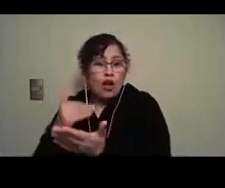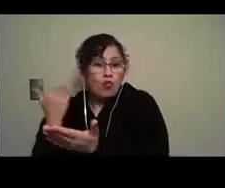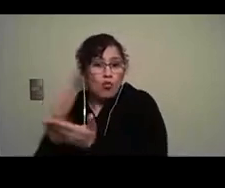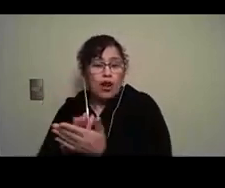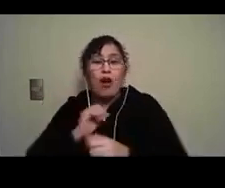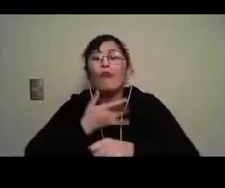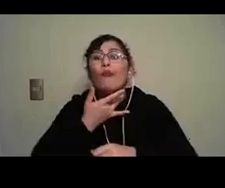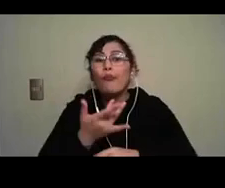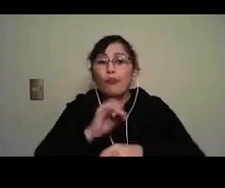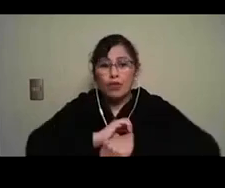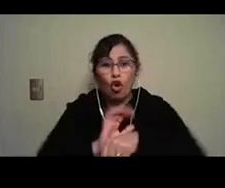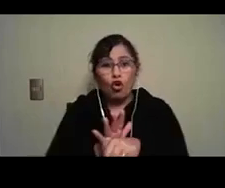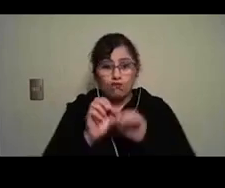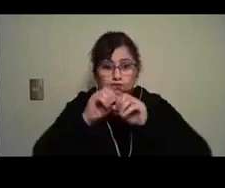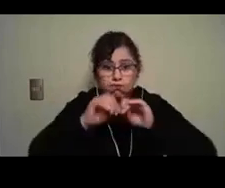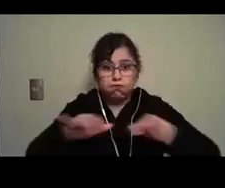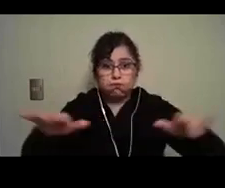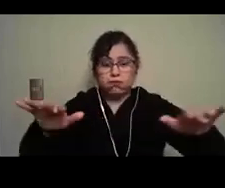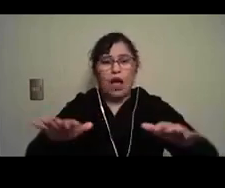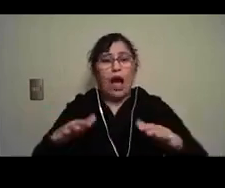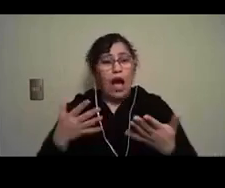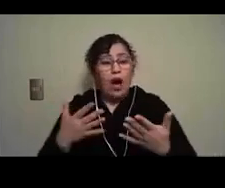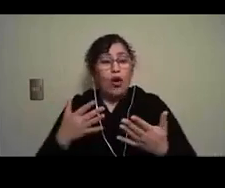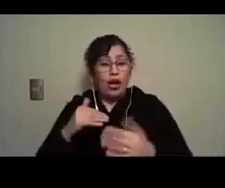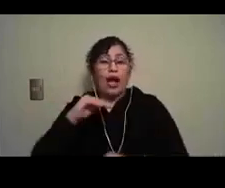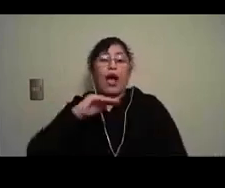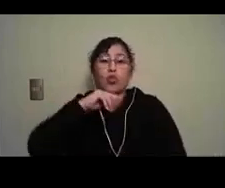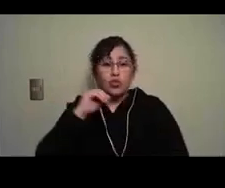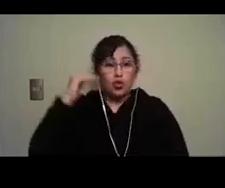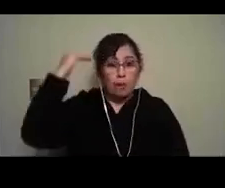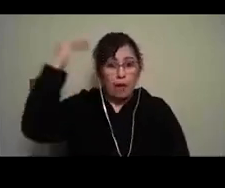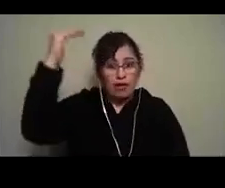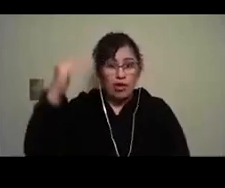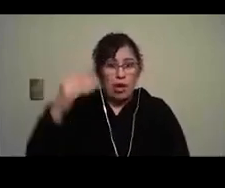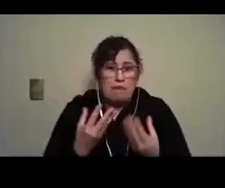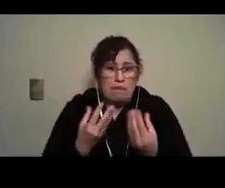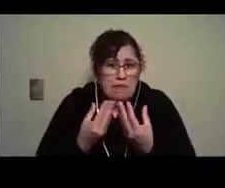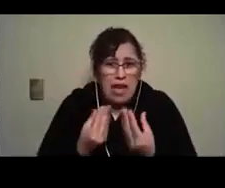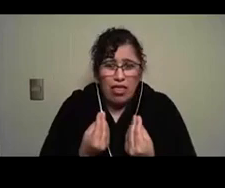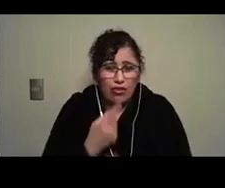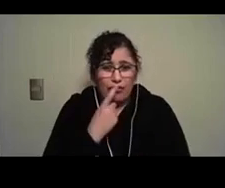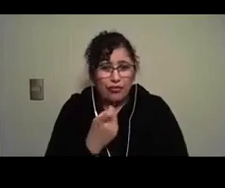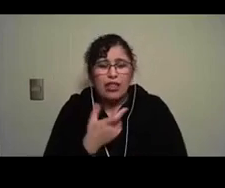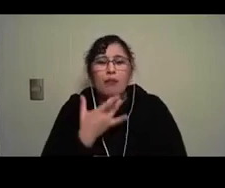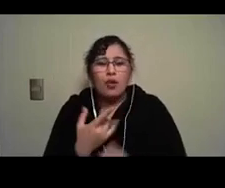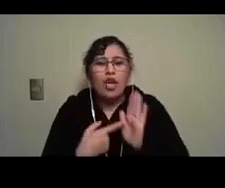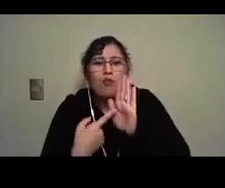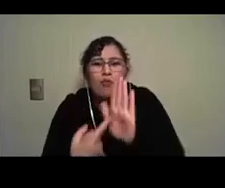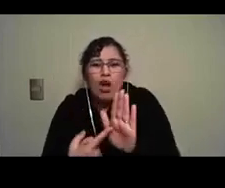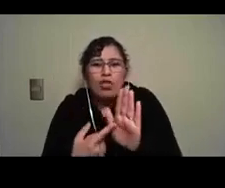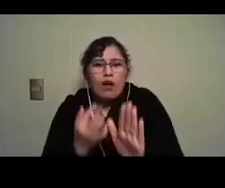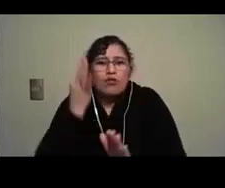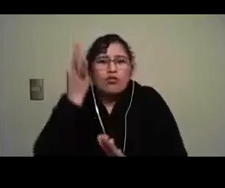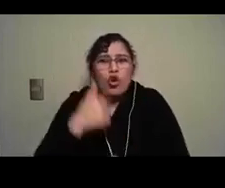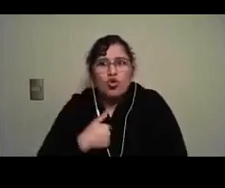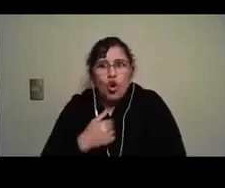genera mucha ansiedad, temor, pánico, ¿ya? Ujú. Um, Porque les muestra un futuro catastrófico y la verdad